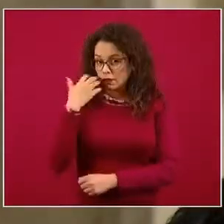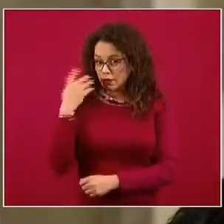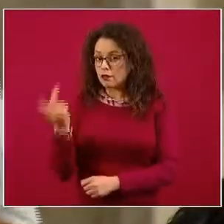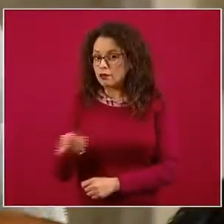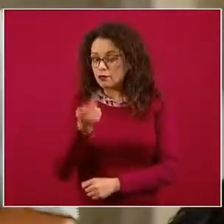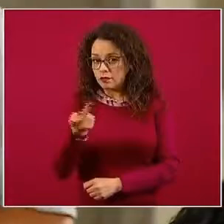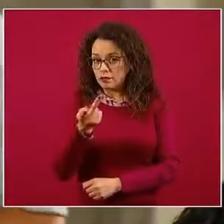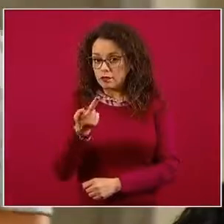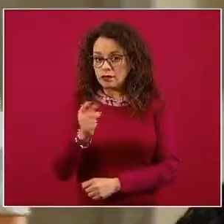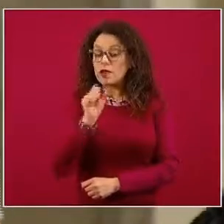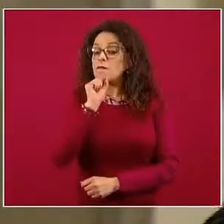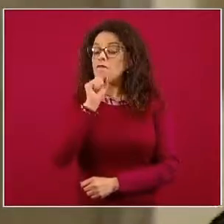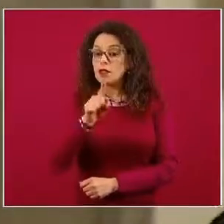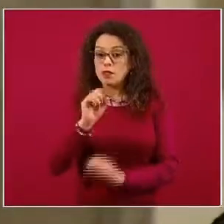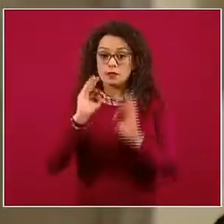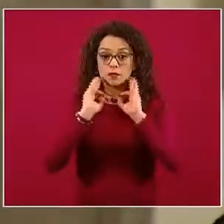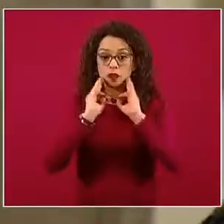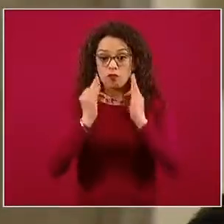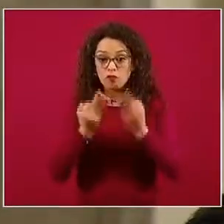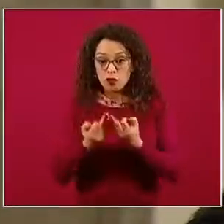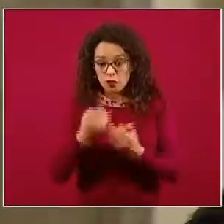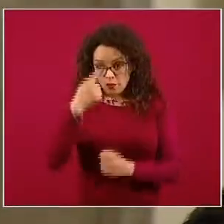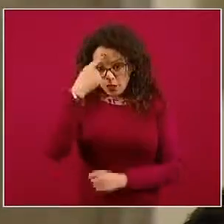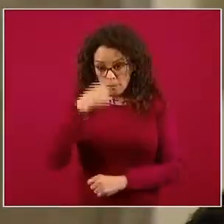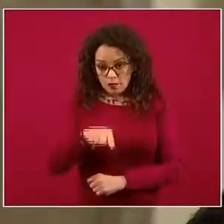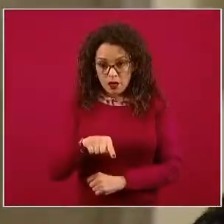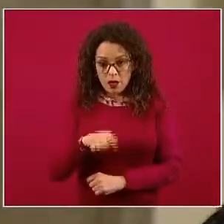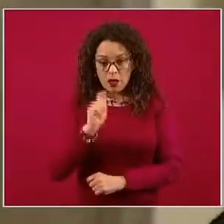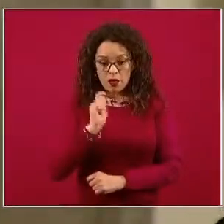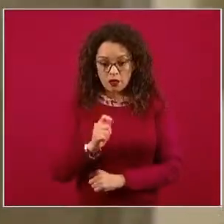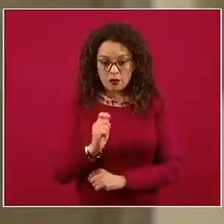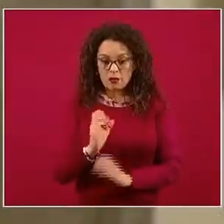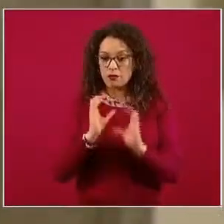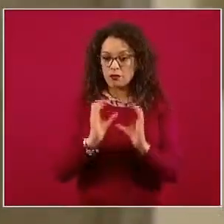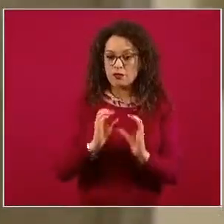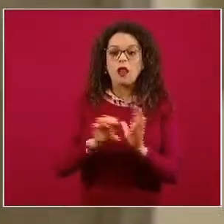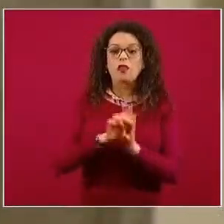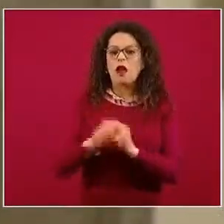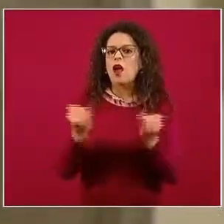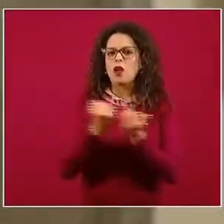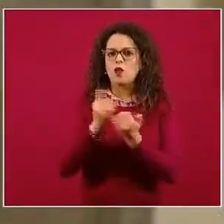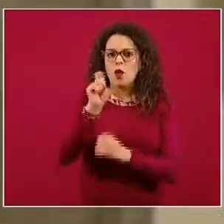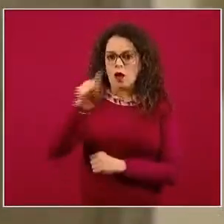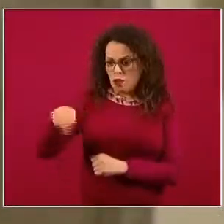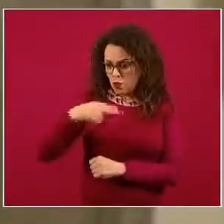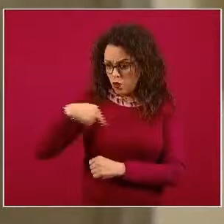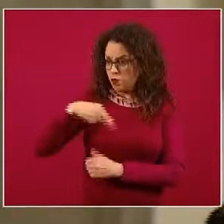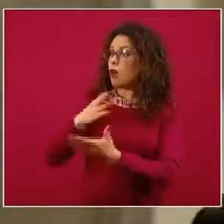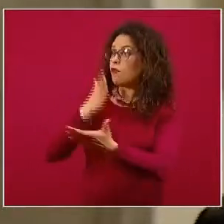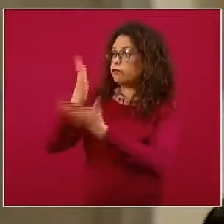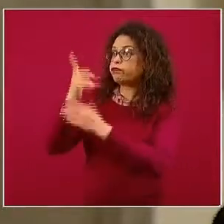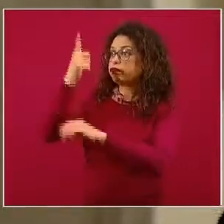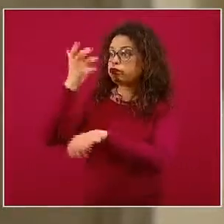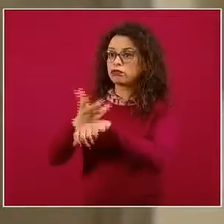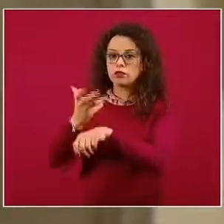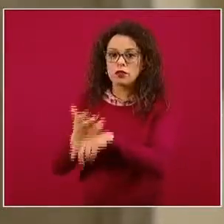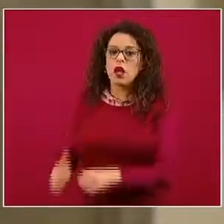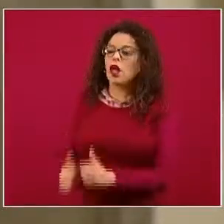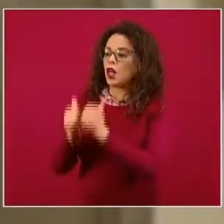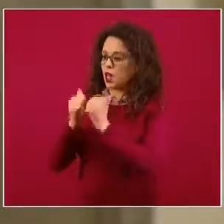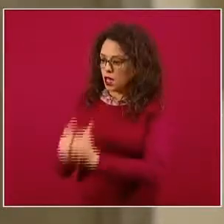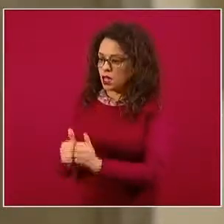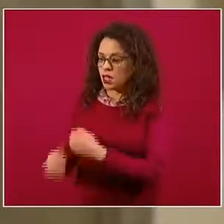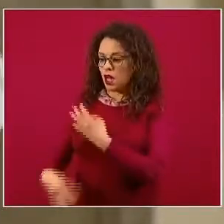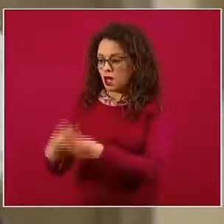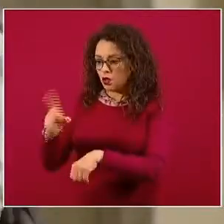están tomando, por ejemplo, cuando uno va a Estados Unidos, que los tienen en cuarentena y tienen que estar resguardados 14 días y ya después